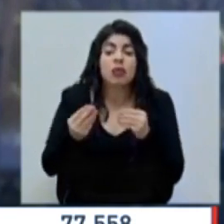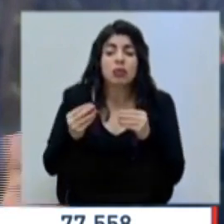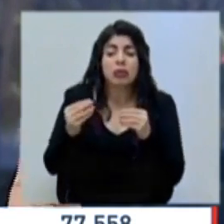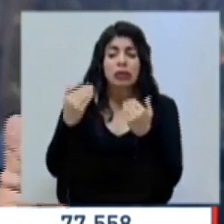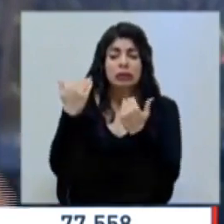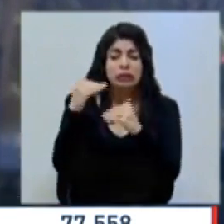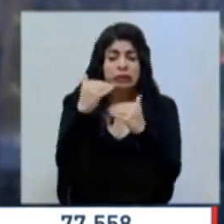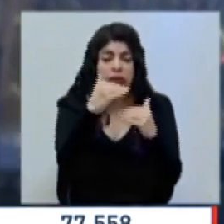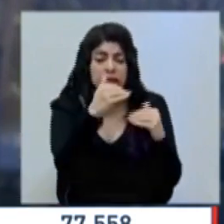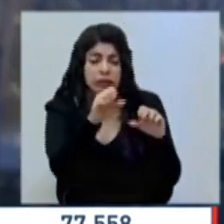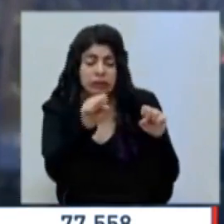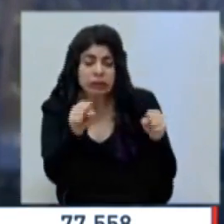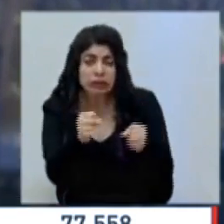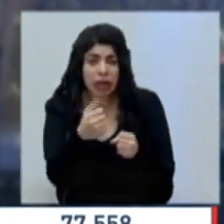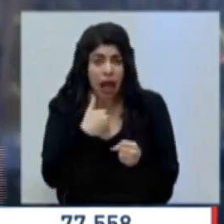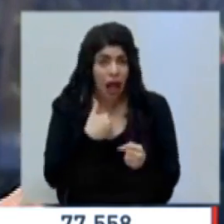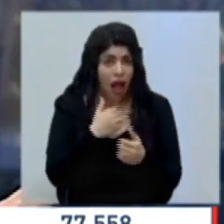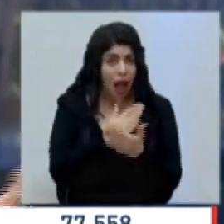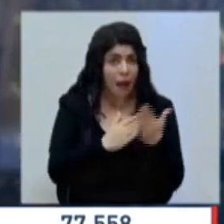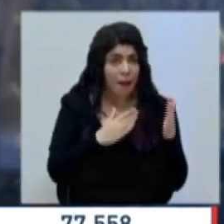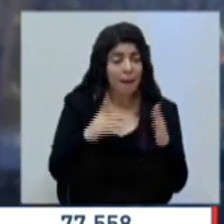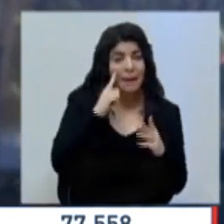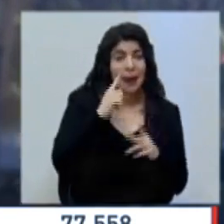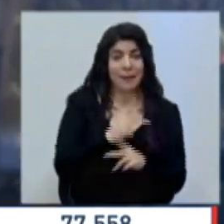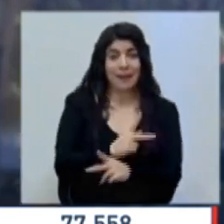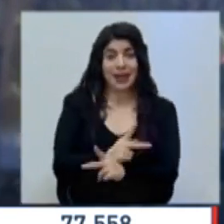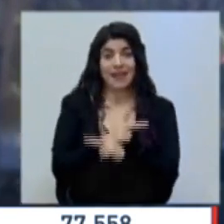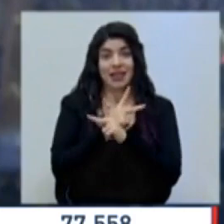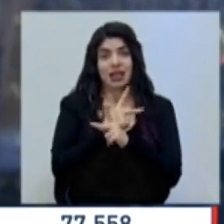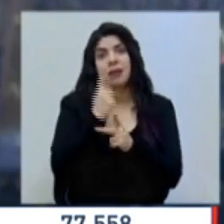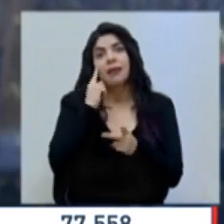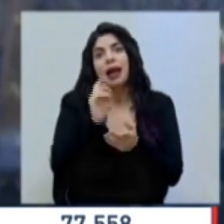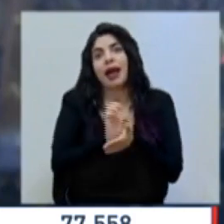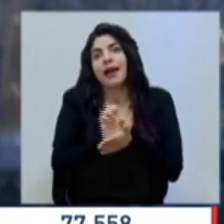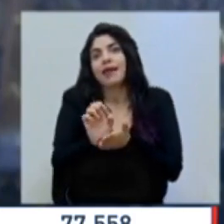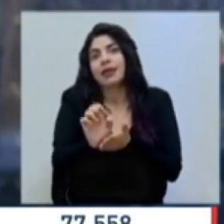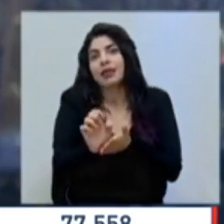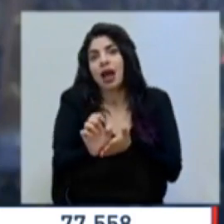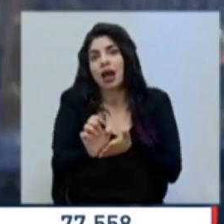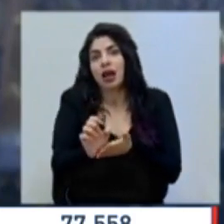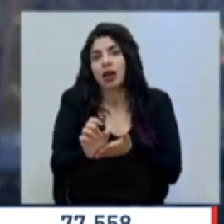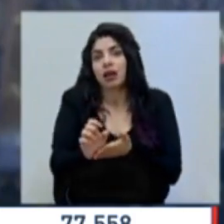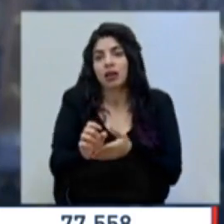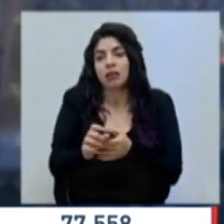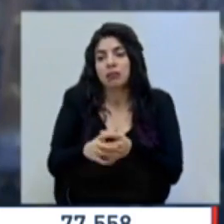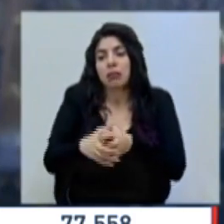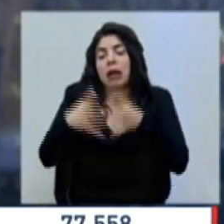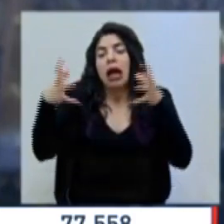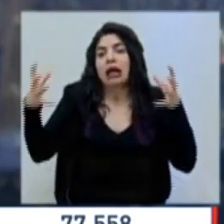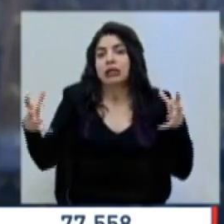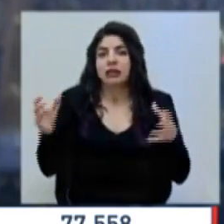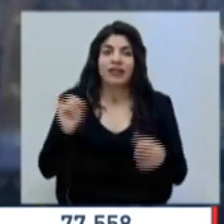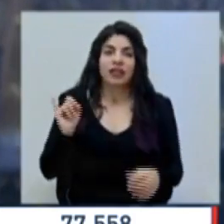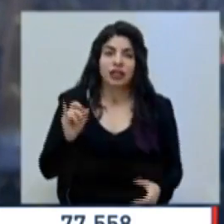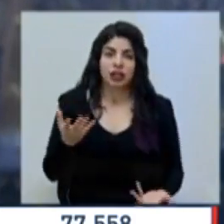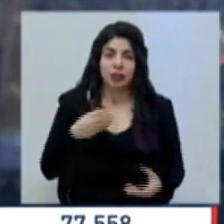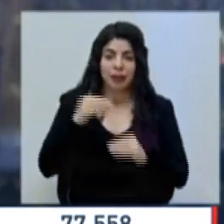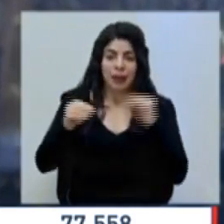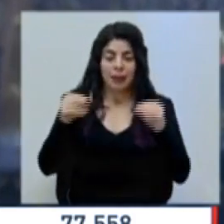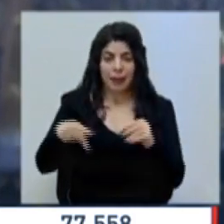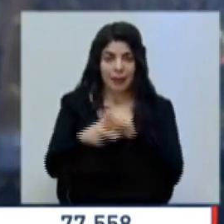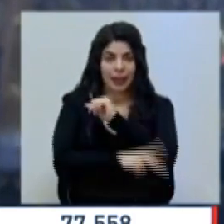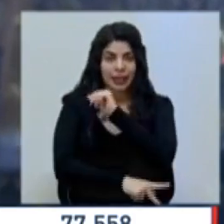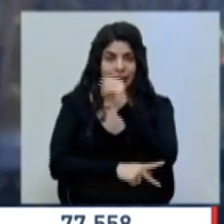de restricción, de prevención para evitar mayor nivel de infecciones, de contagios en el